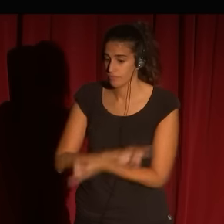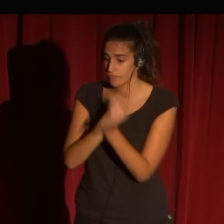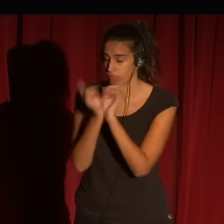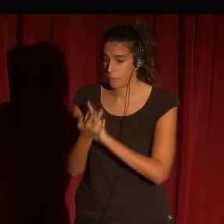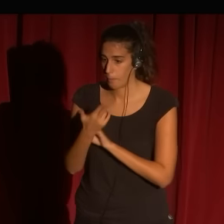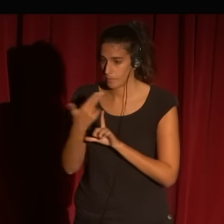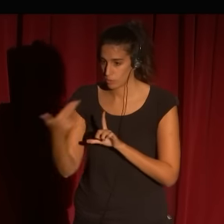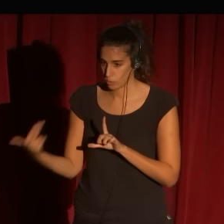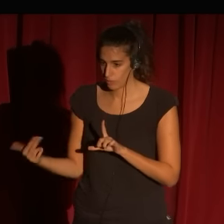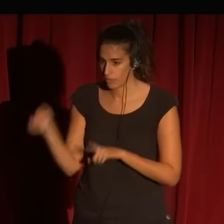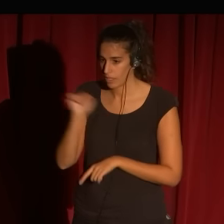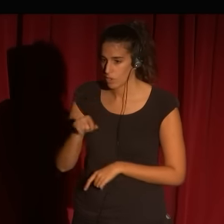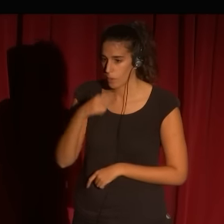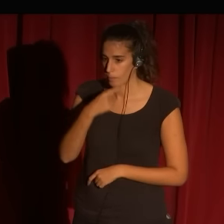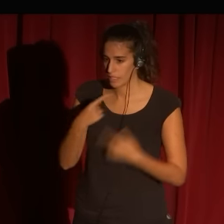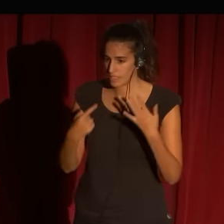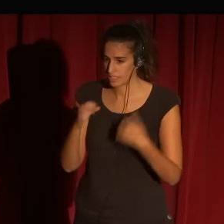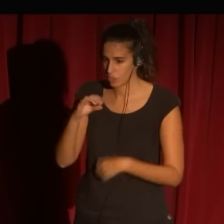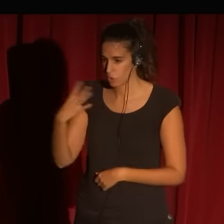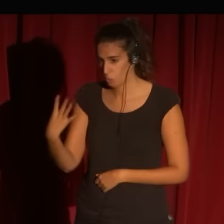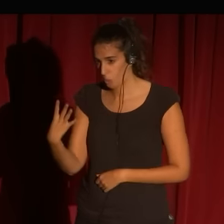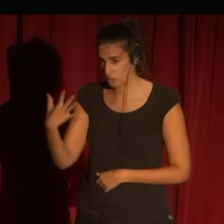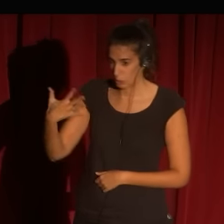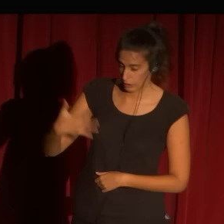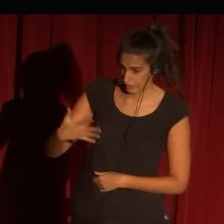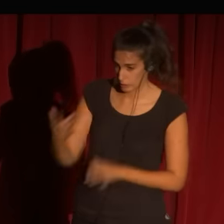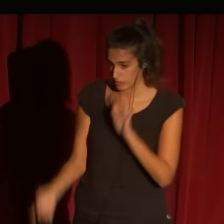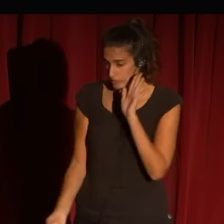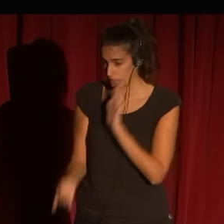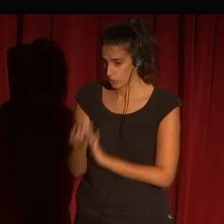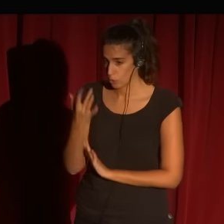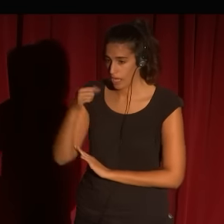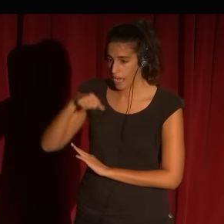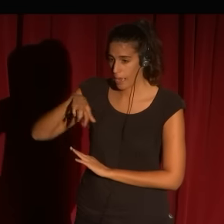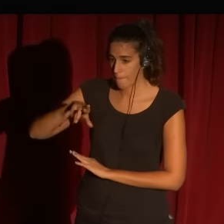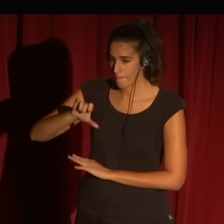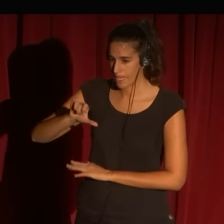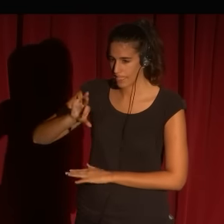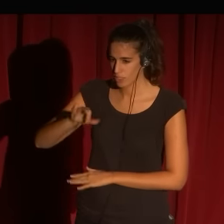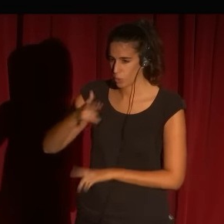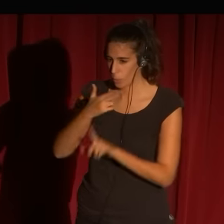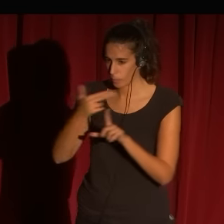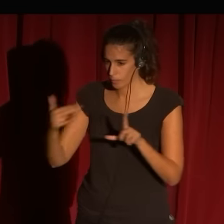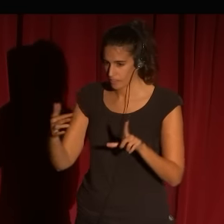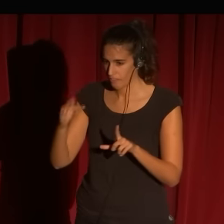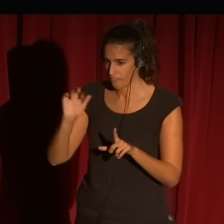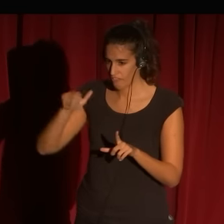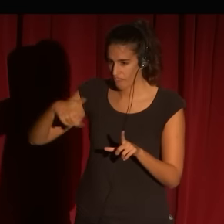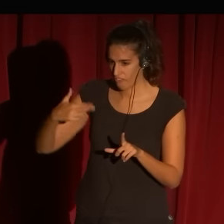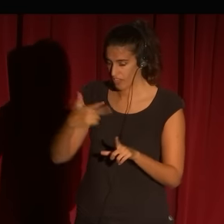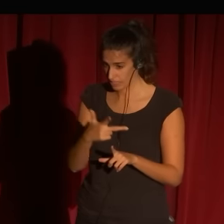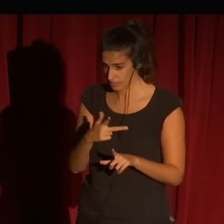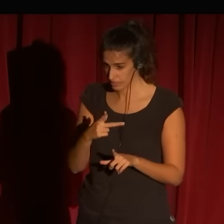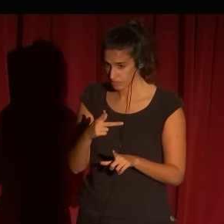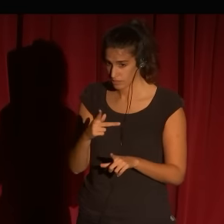pintura y en torno a 1604 1605 surgen anberes seguramente un pintor Fran franken El joven y quizás también J